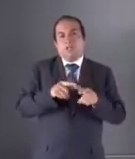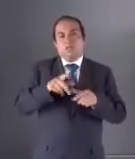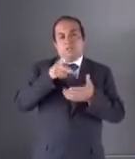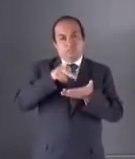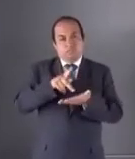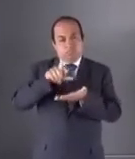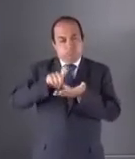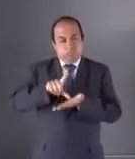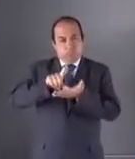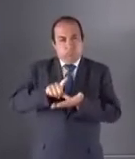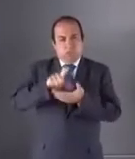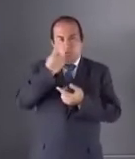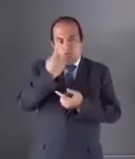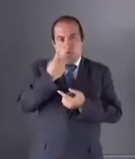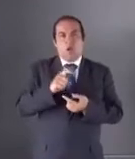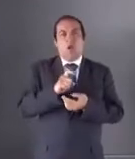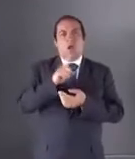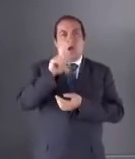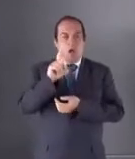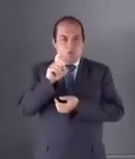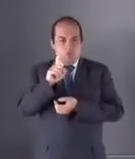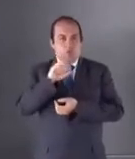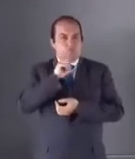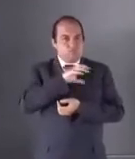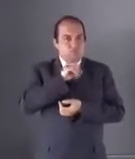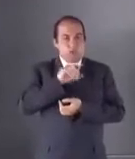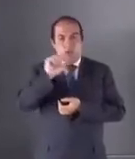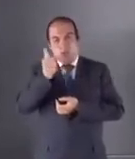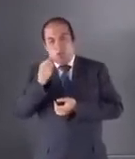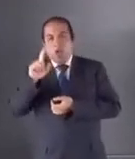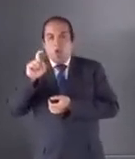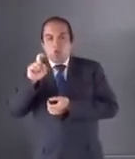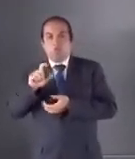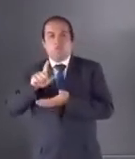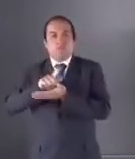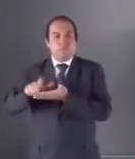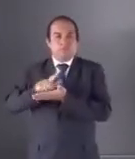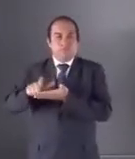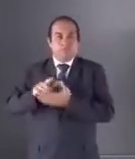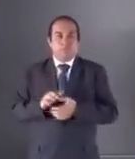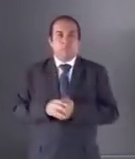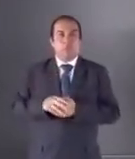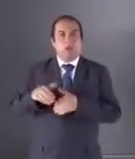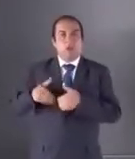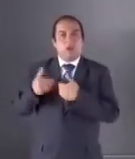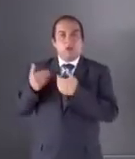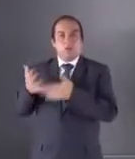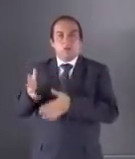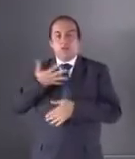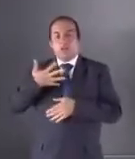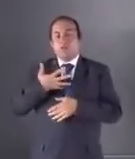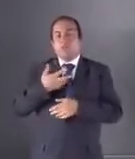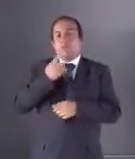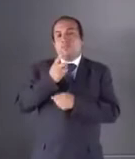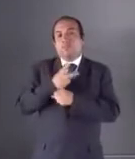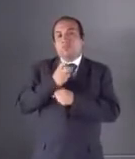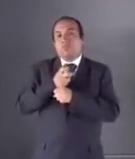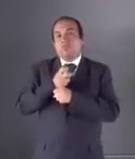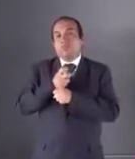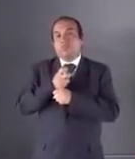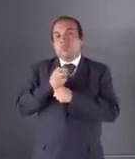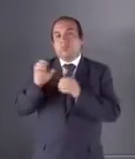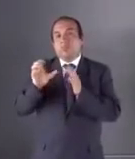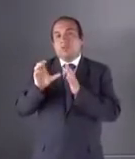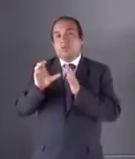la otra es agua potable. Acá podemos ver ya la parte de la subestación, el transformador y